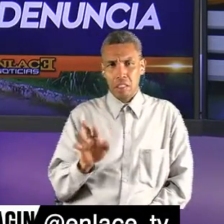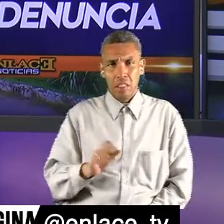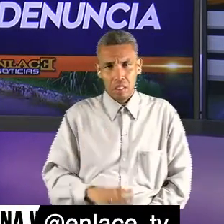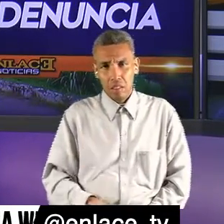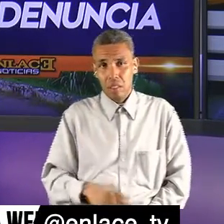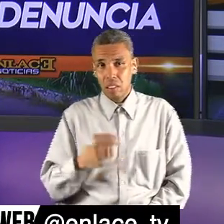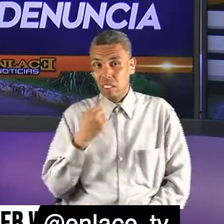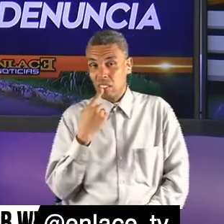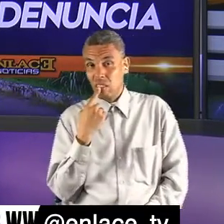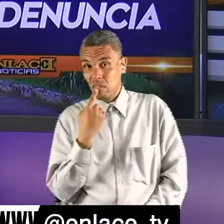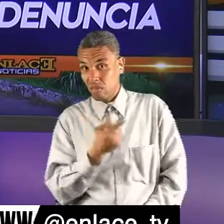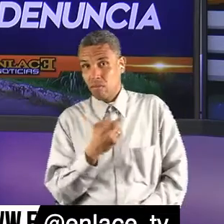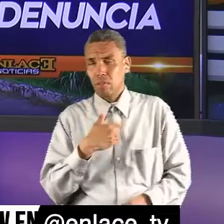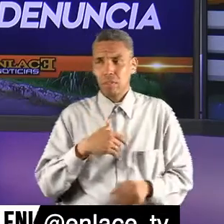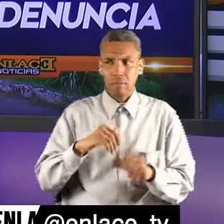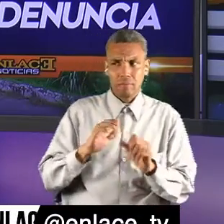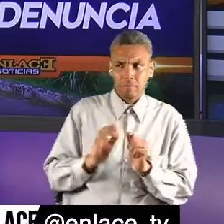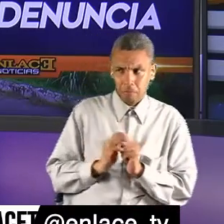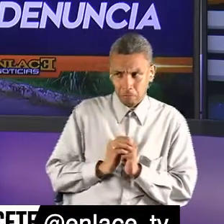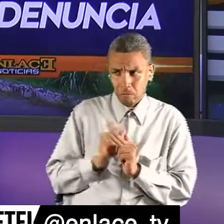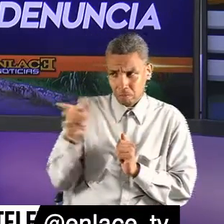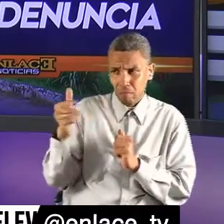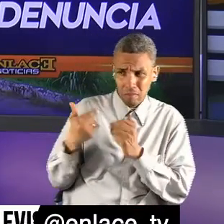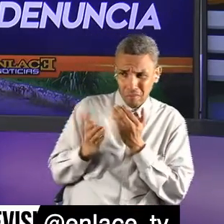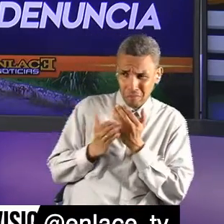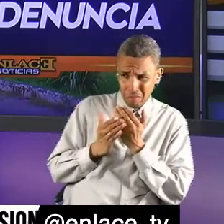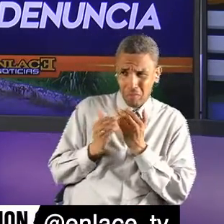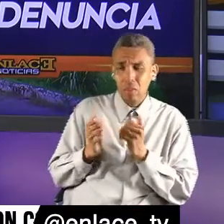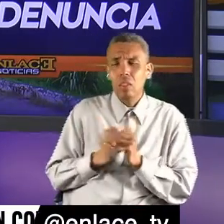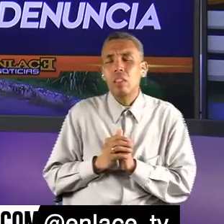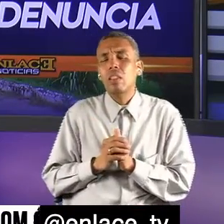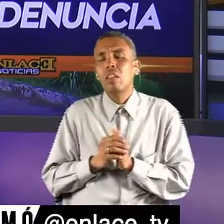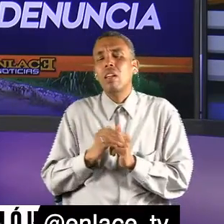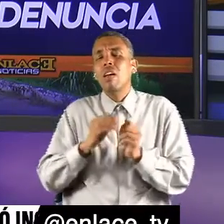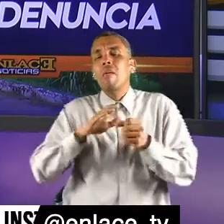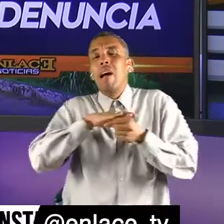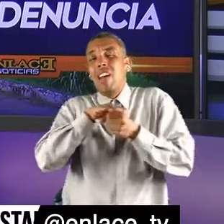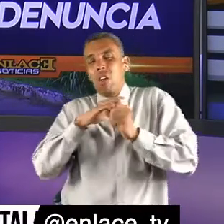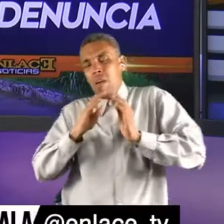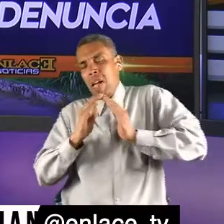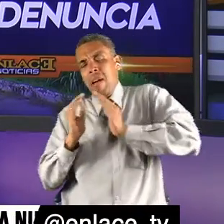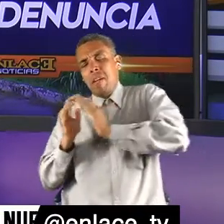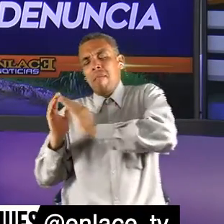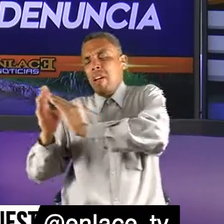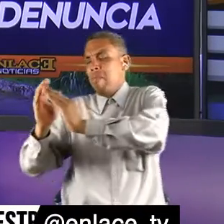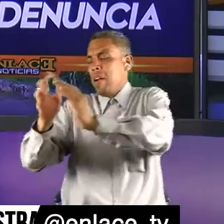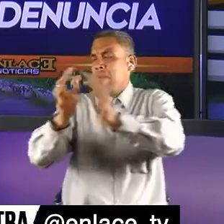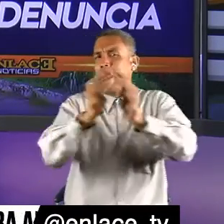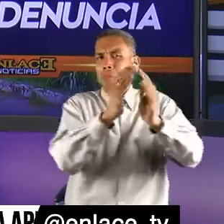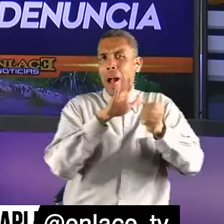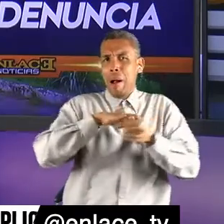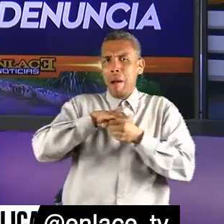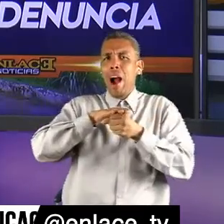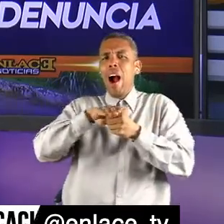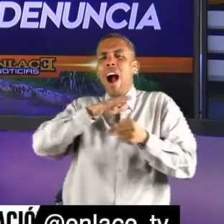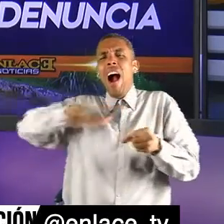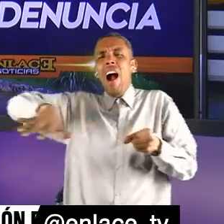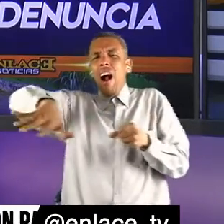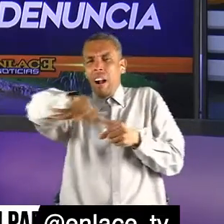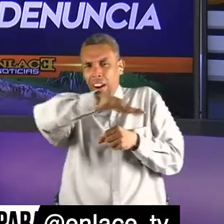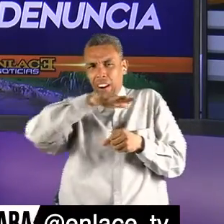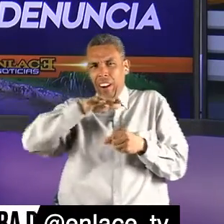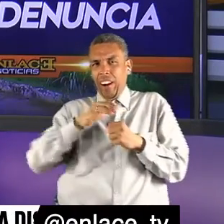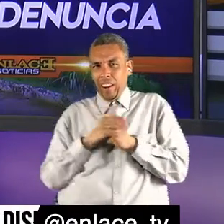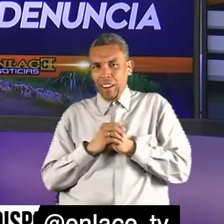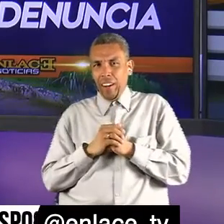de tierras. Asegura que fueron notificados de que más de 25 mil metros cuadrados de su sector le corresponden al proceso que lidera el